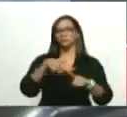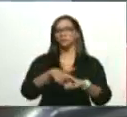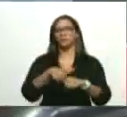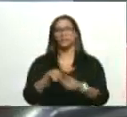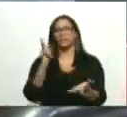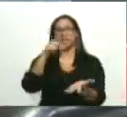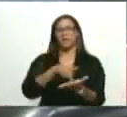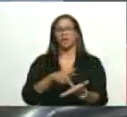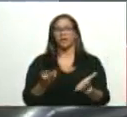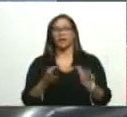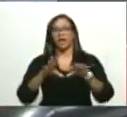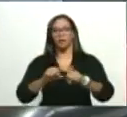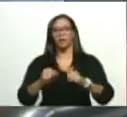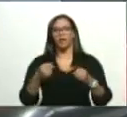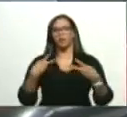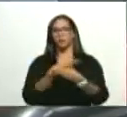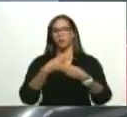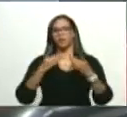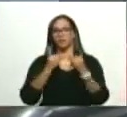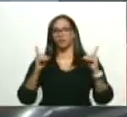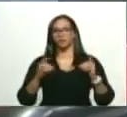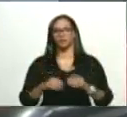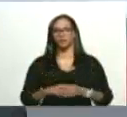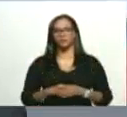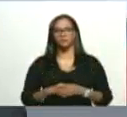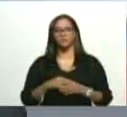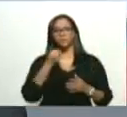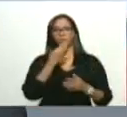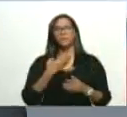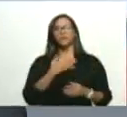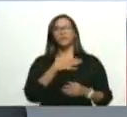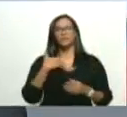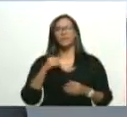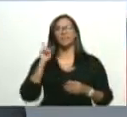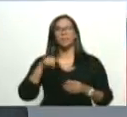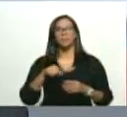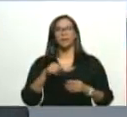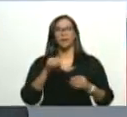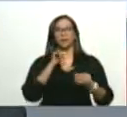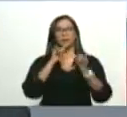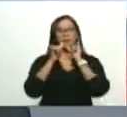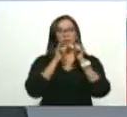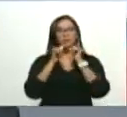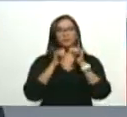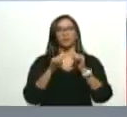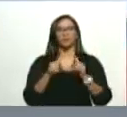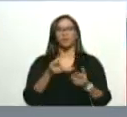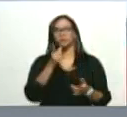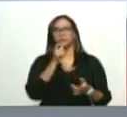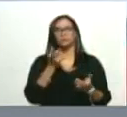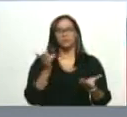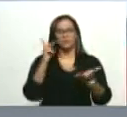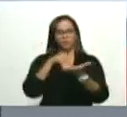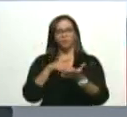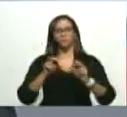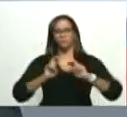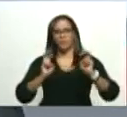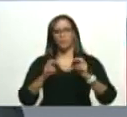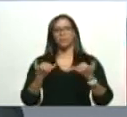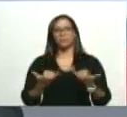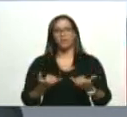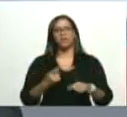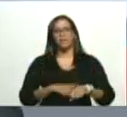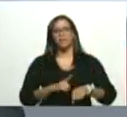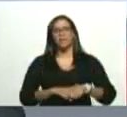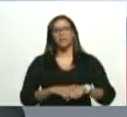alguna manera a coartar la democracia. Bueno, yo quisiera también traer a colación un término que quizás tiene ya bastante tiempo, pero que en